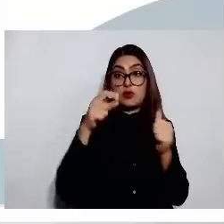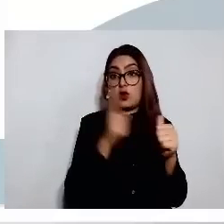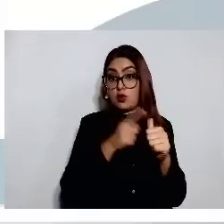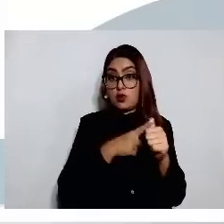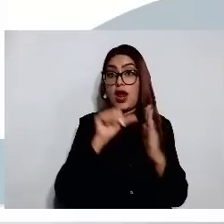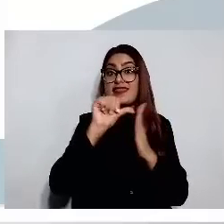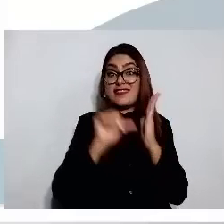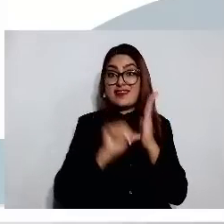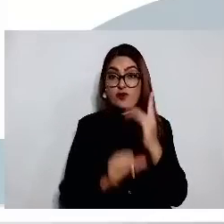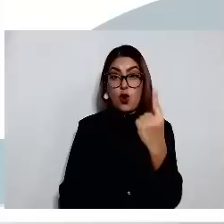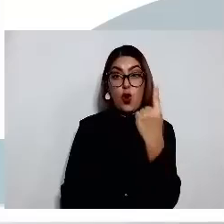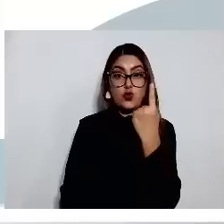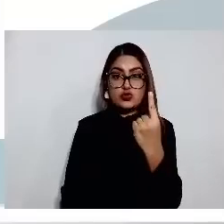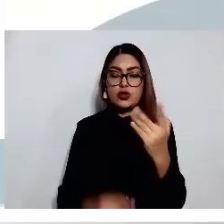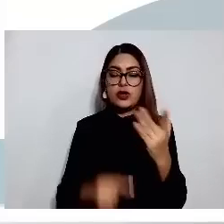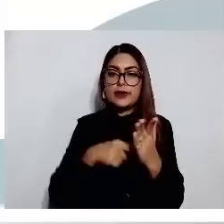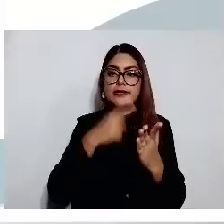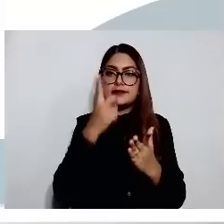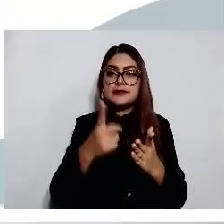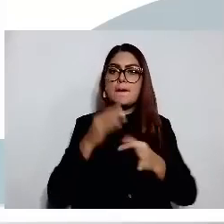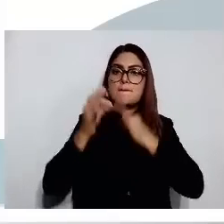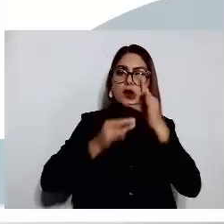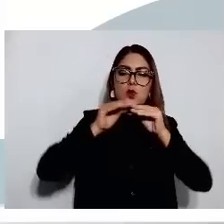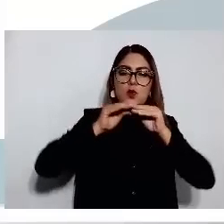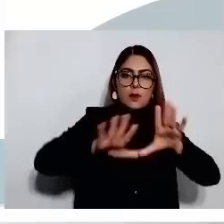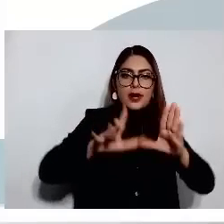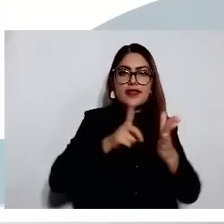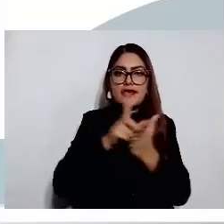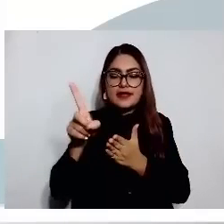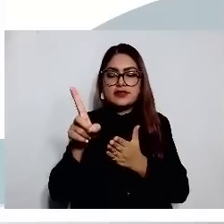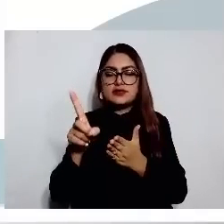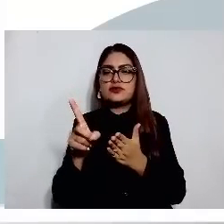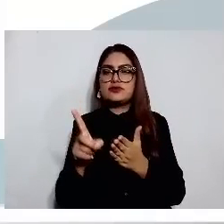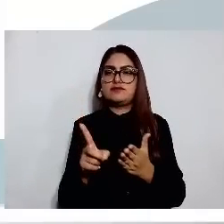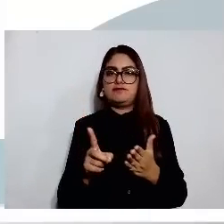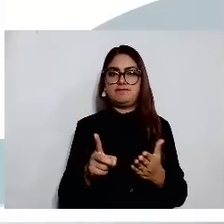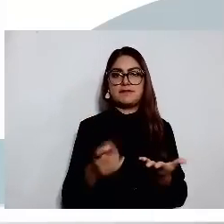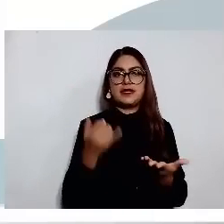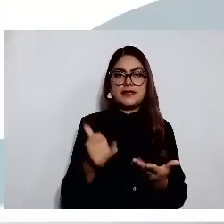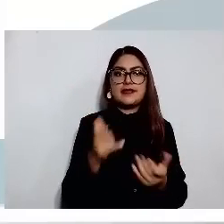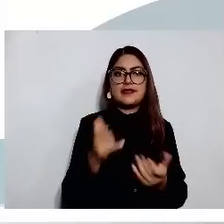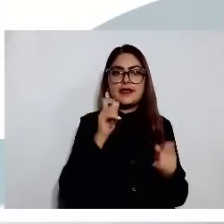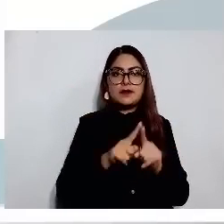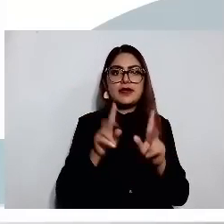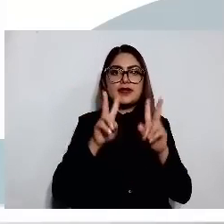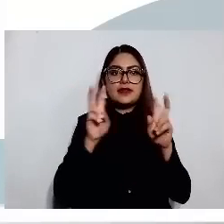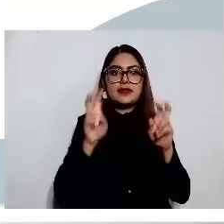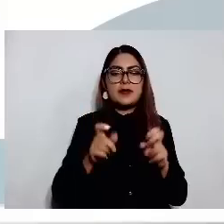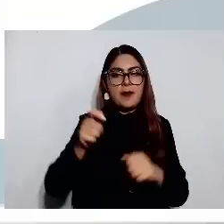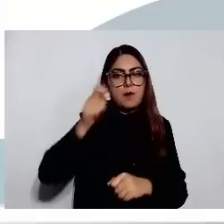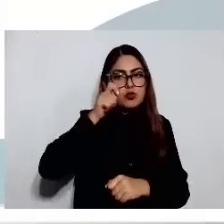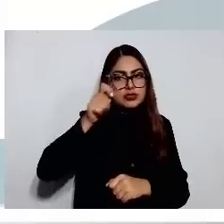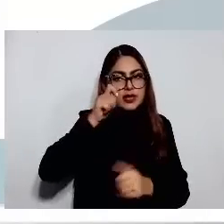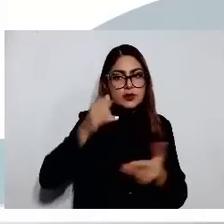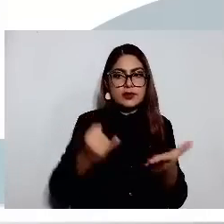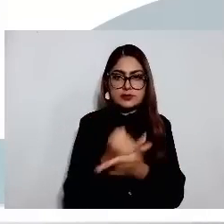comunidades. Y en publicación de sentencias ya tenemos buscadores de sentencias, porque en 2015 los pocos poderes que publicaban